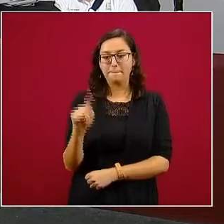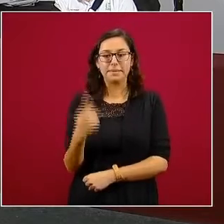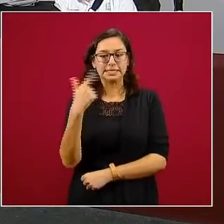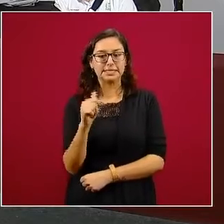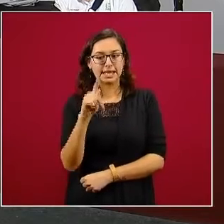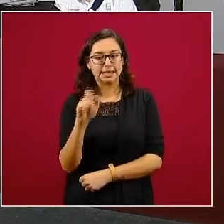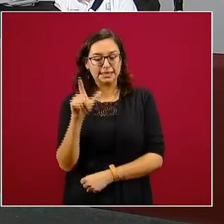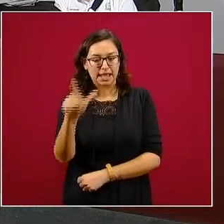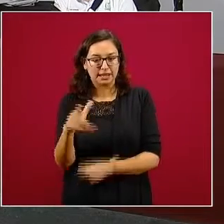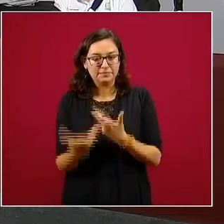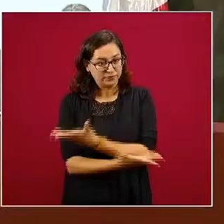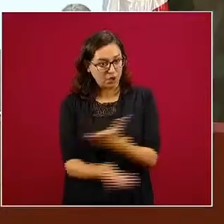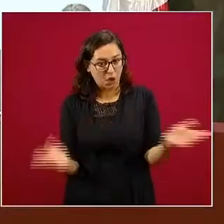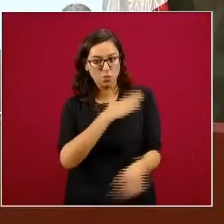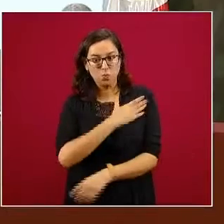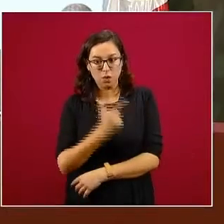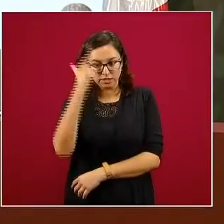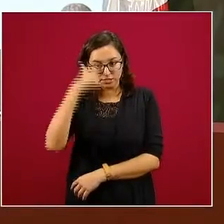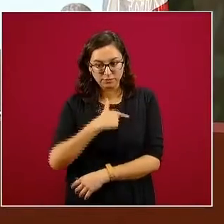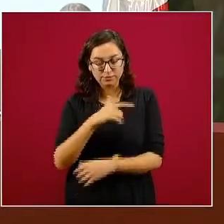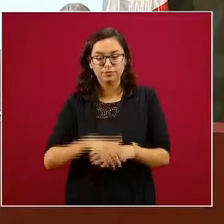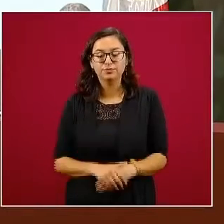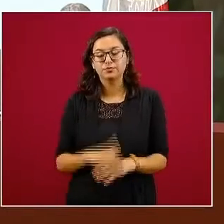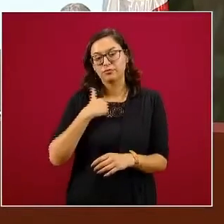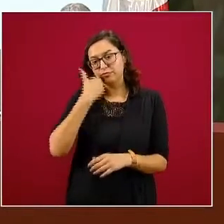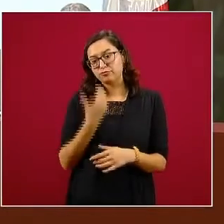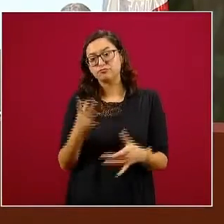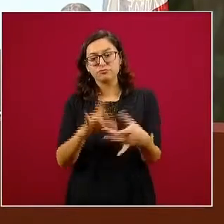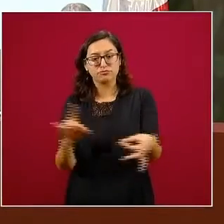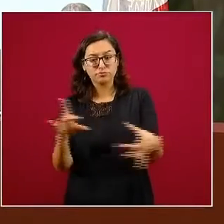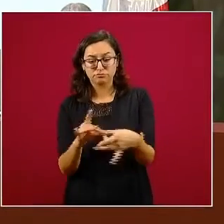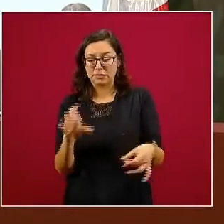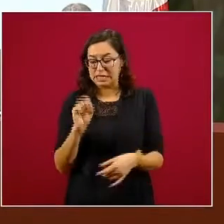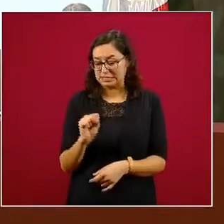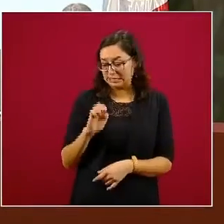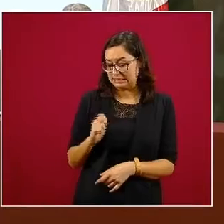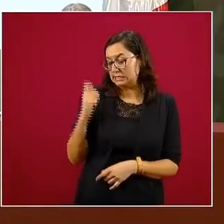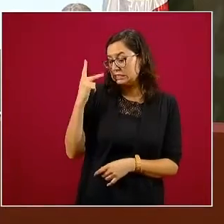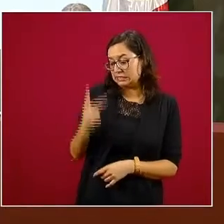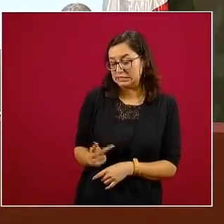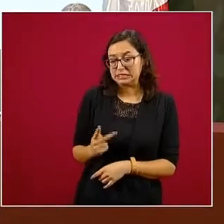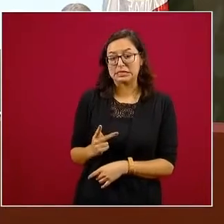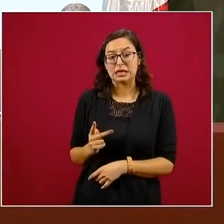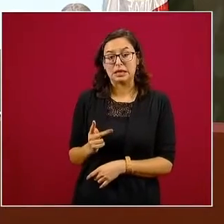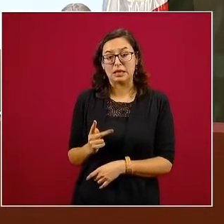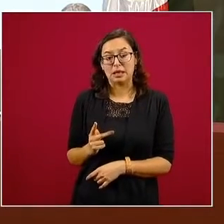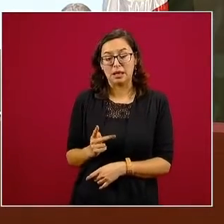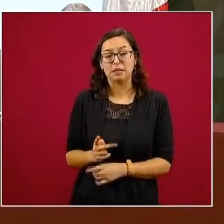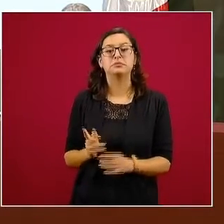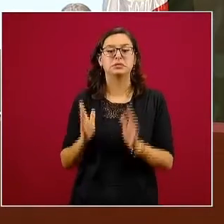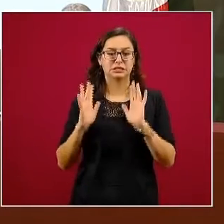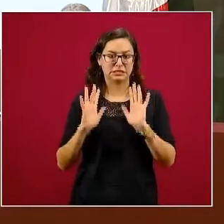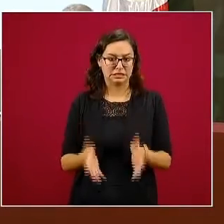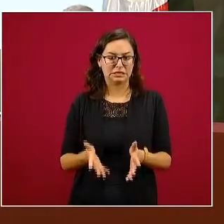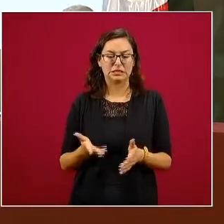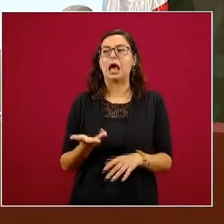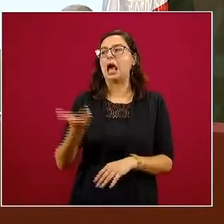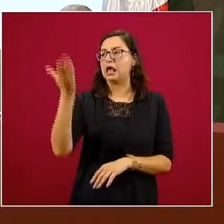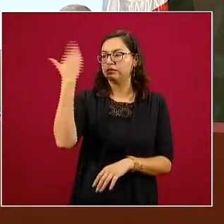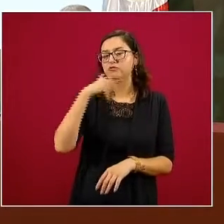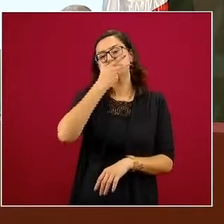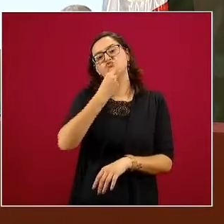una organización en redes integradas, donde el primer nivel de atención resuelva todo lo que pueda resolver y refiera